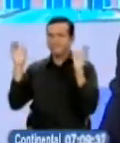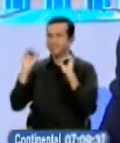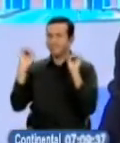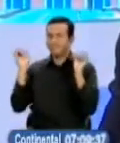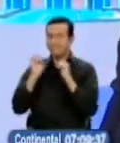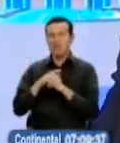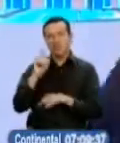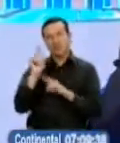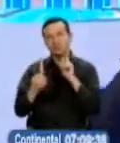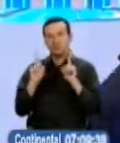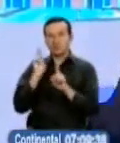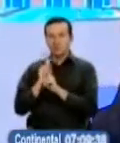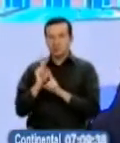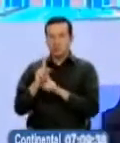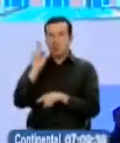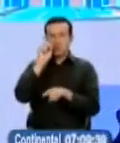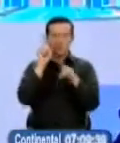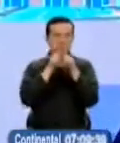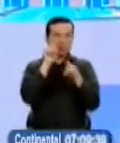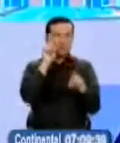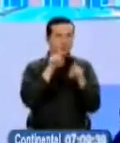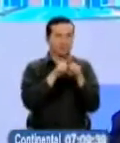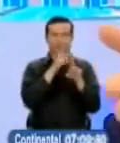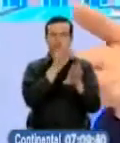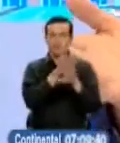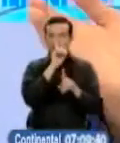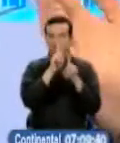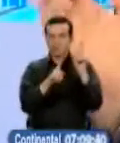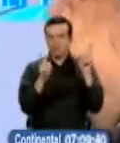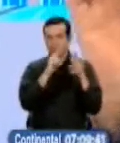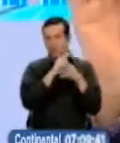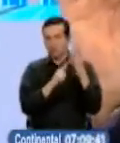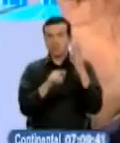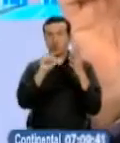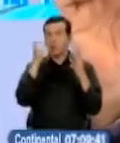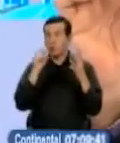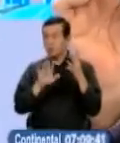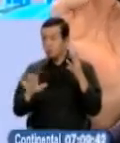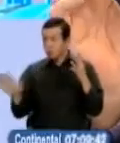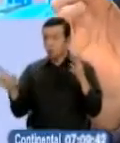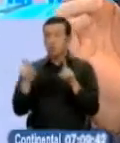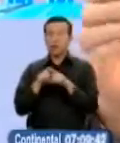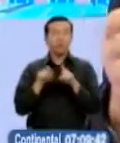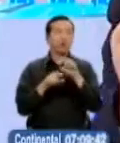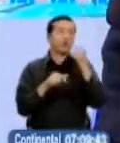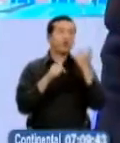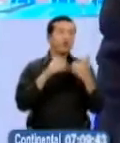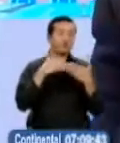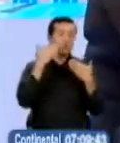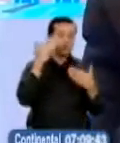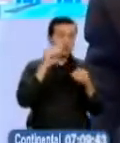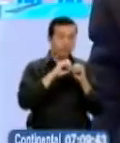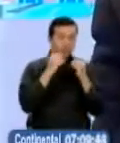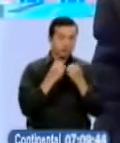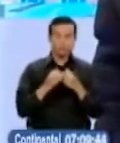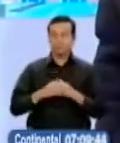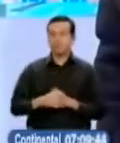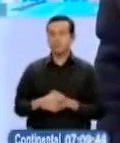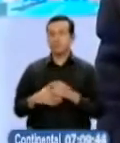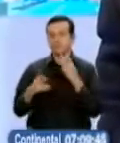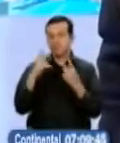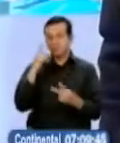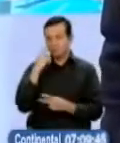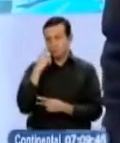En algunos puntos incluso coinciden con lo que plantean algunos de los otros partidos. Y si es que uno mira